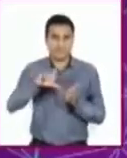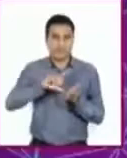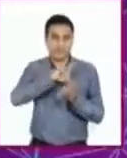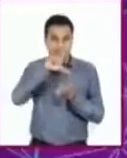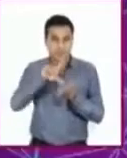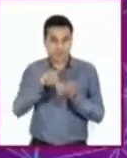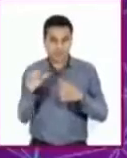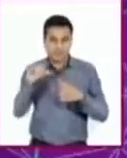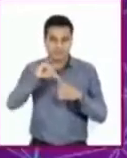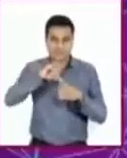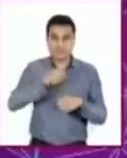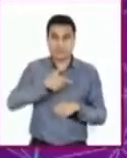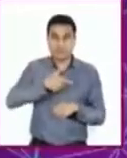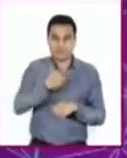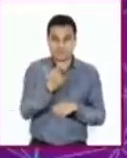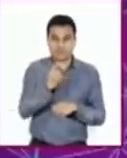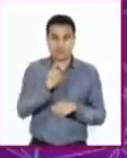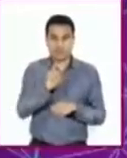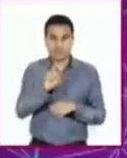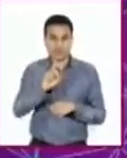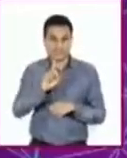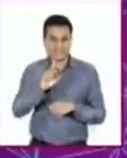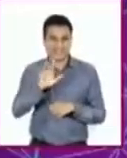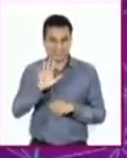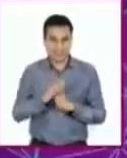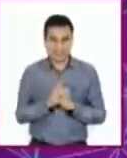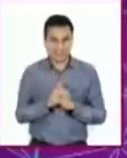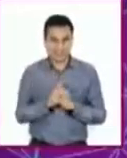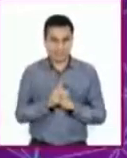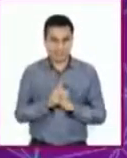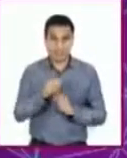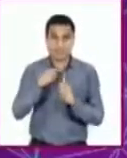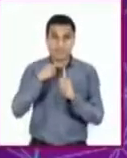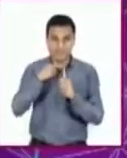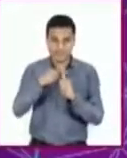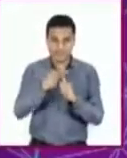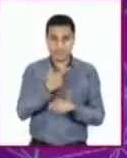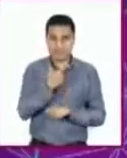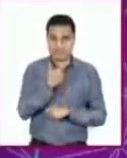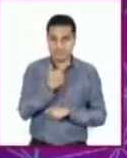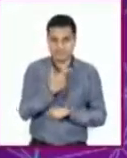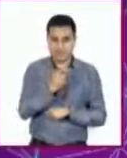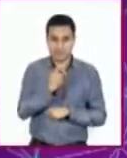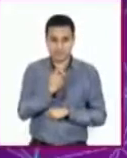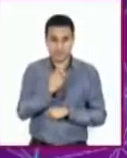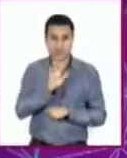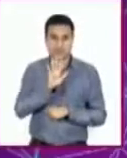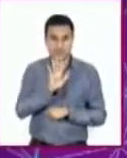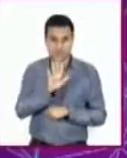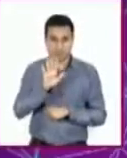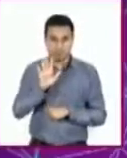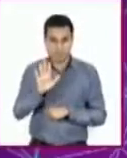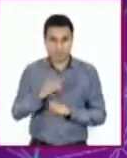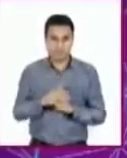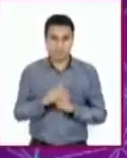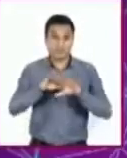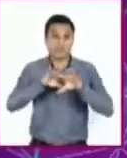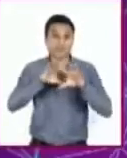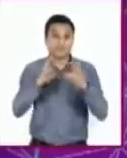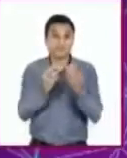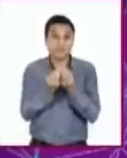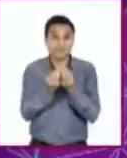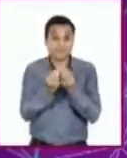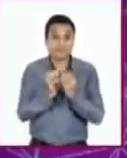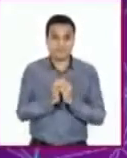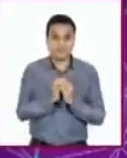vaciaron. 12 enteros 35 centésimos más 7 enteros 55 centésimos, que es